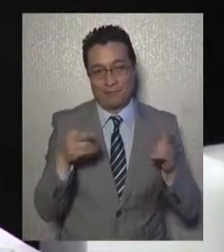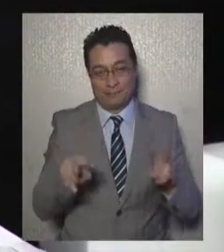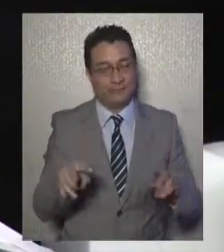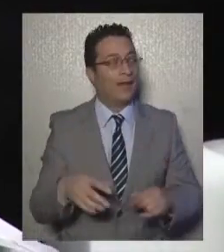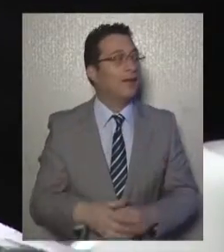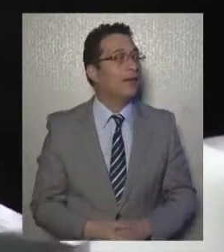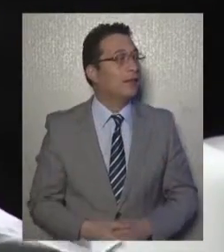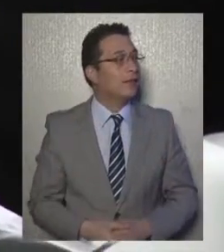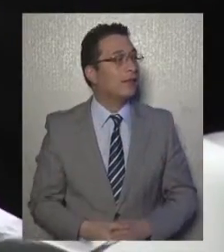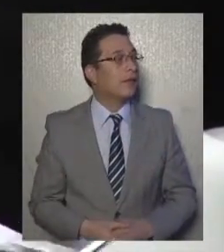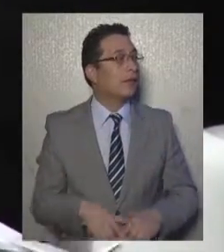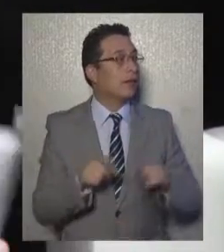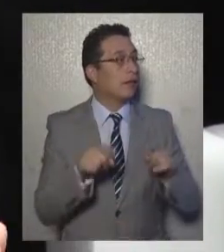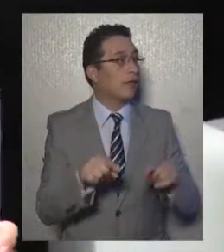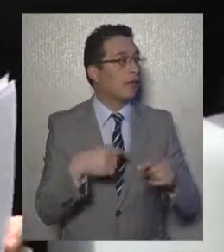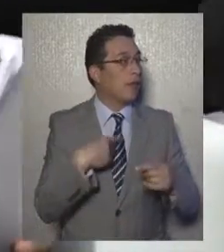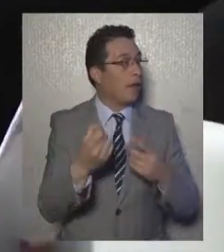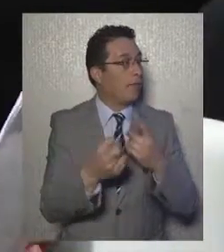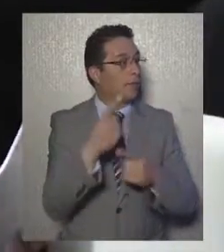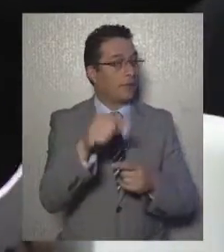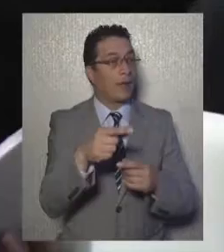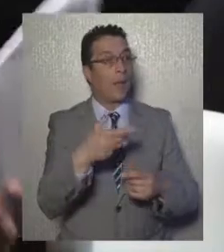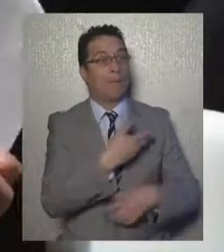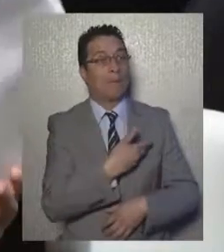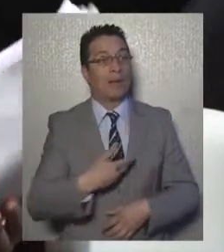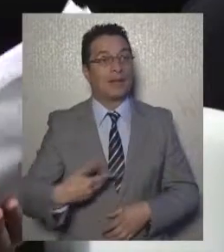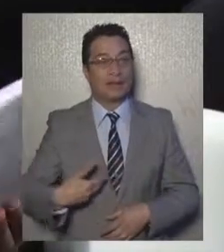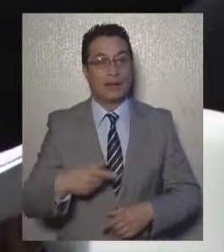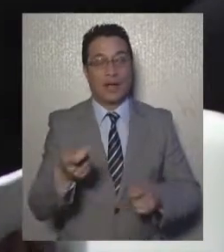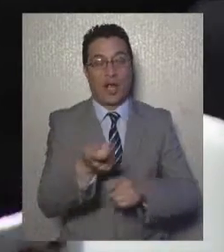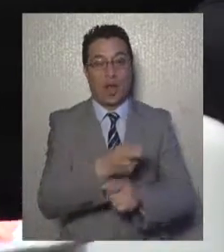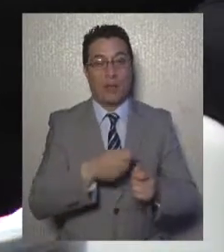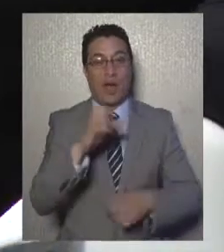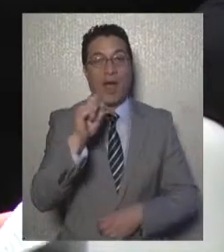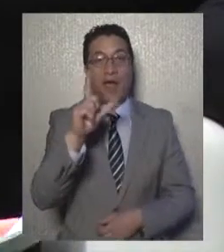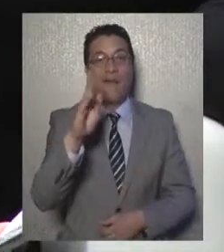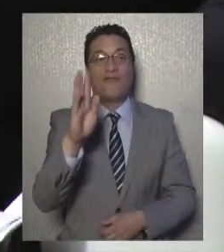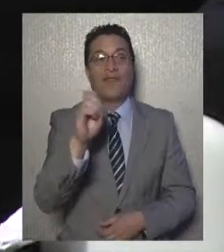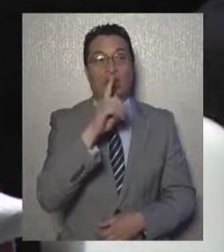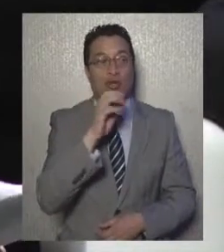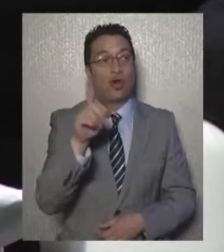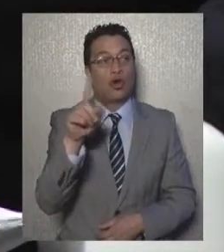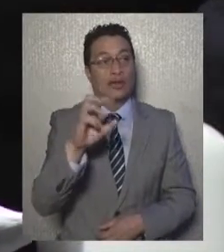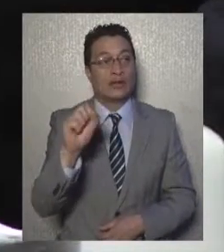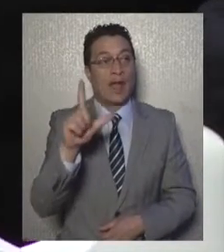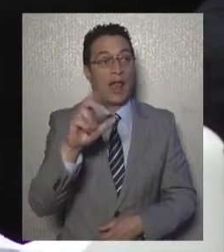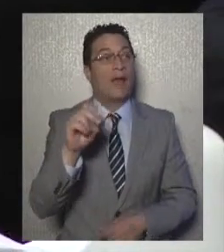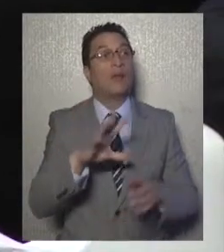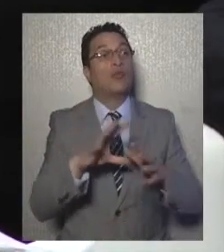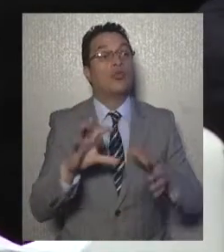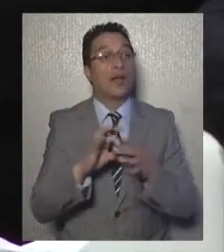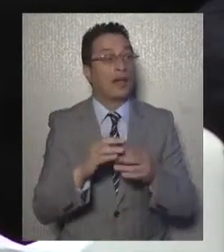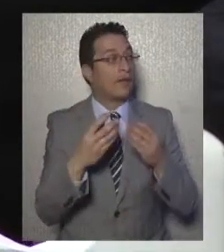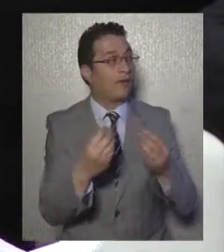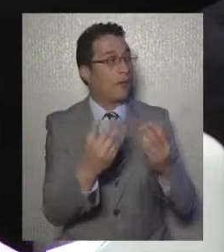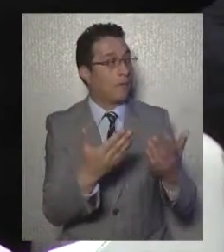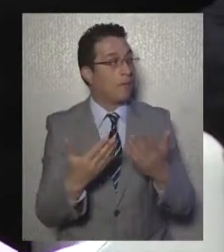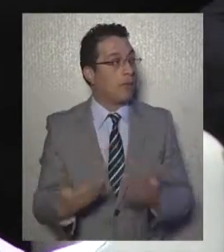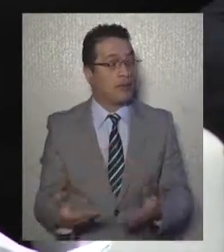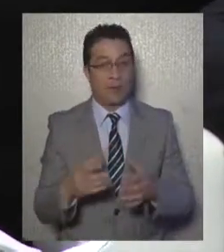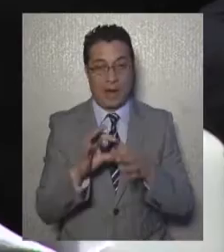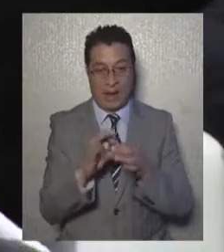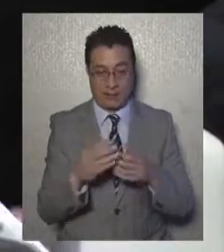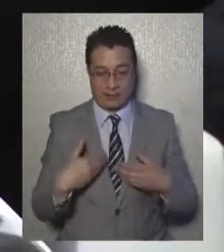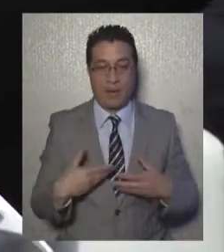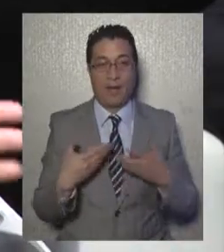lugar, ya lo presentaban al presidente de la Confederación de la Producción y el Comercio, Alberto Sala. Alberto, muchas gracias, muy bienvenido. Muy buenos días, muchas gracias por